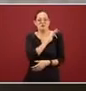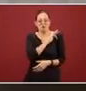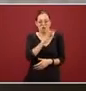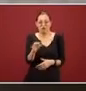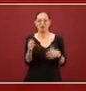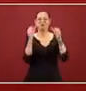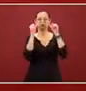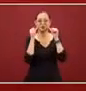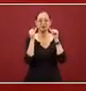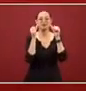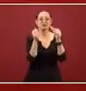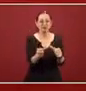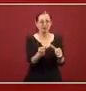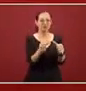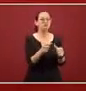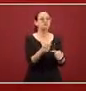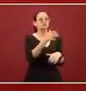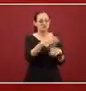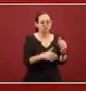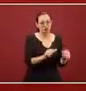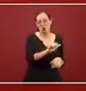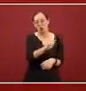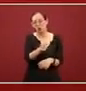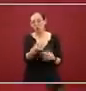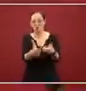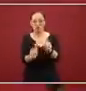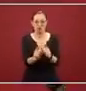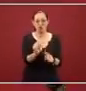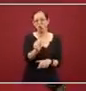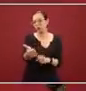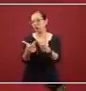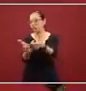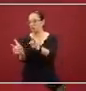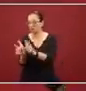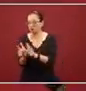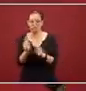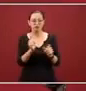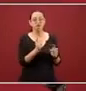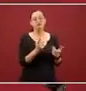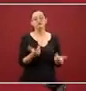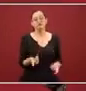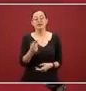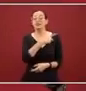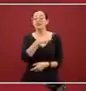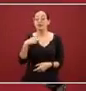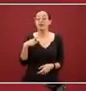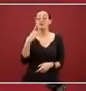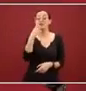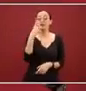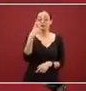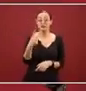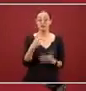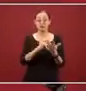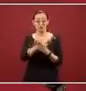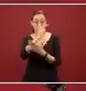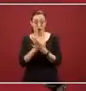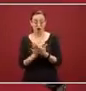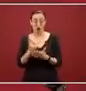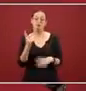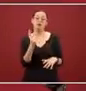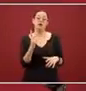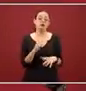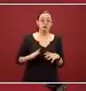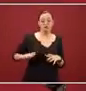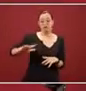salud, sino en otro tipo de asistencia para la vida diaria. No quiero dejar de mencionar los programas sociales del Gobierno